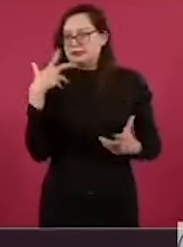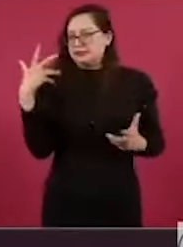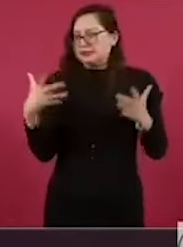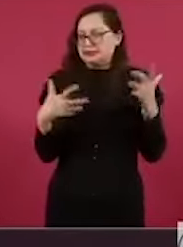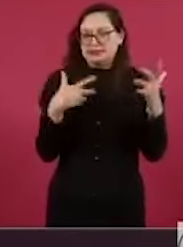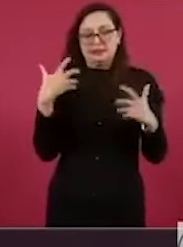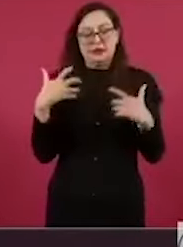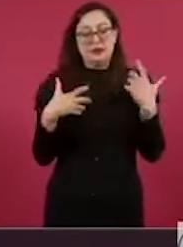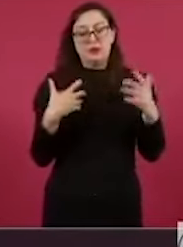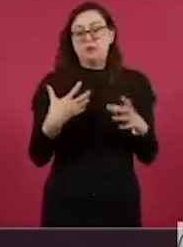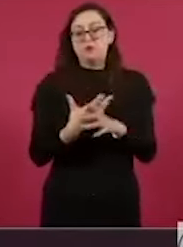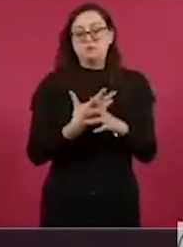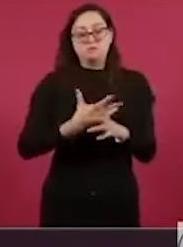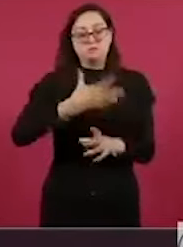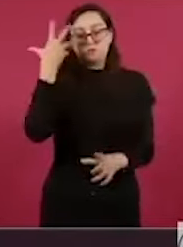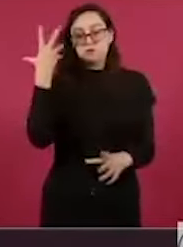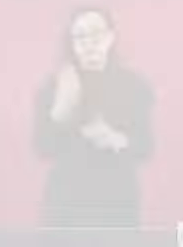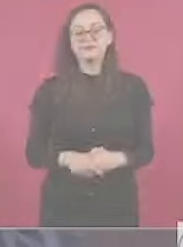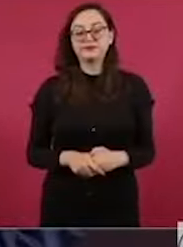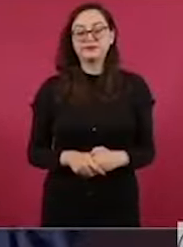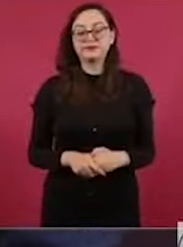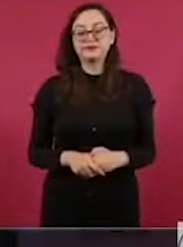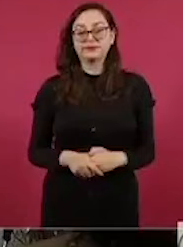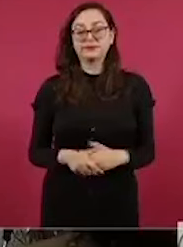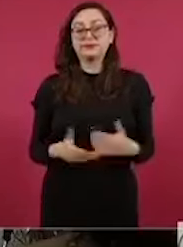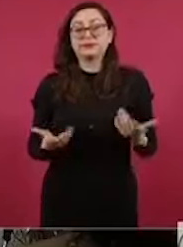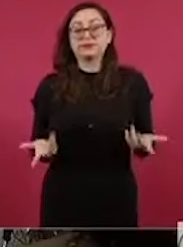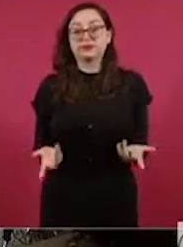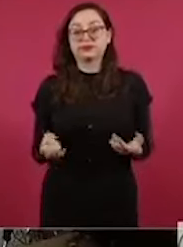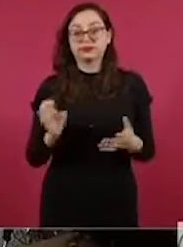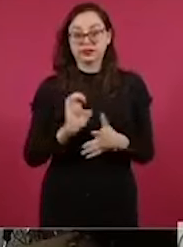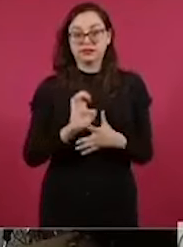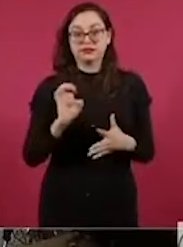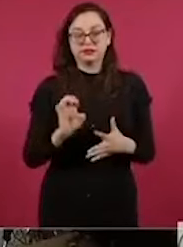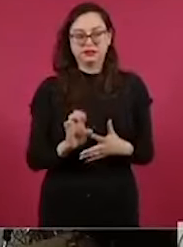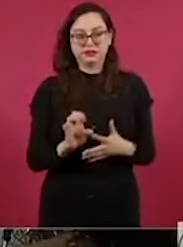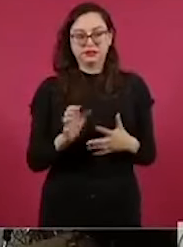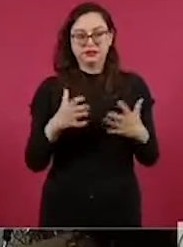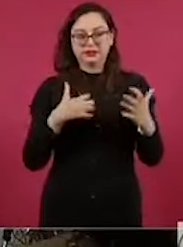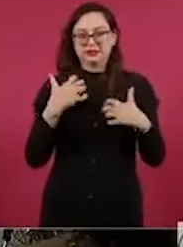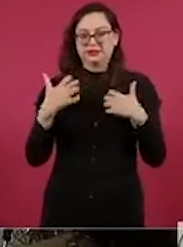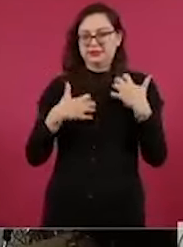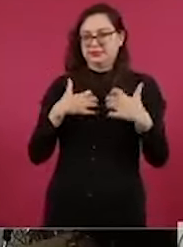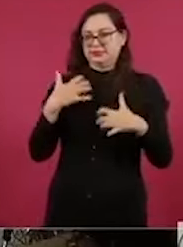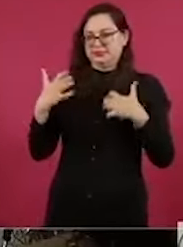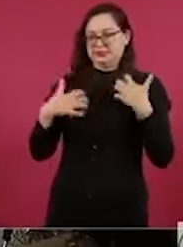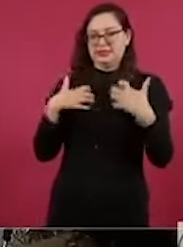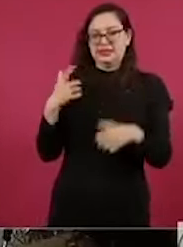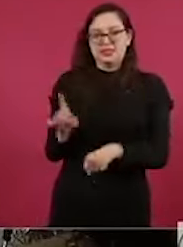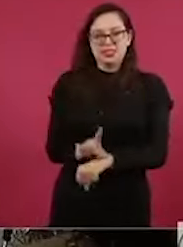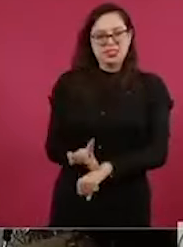detenido extraditado entonces en una especie de venganza